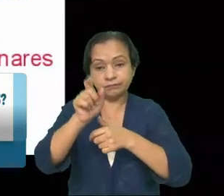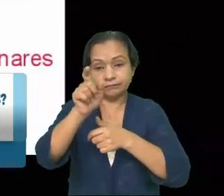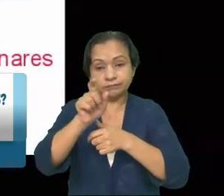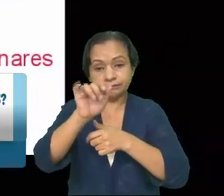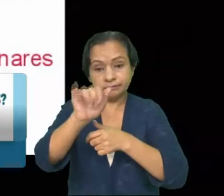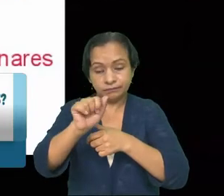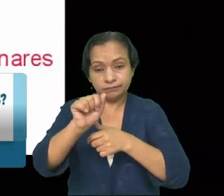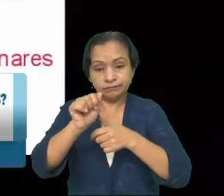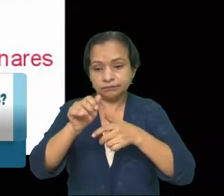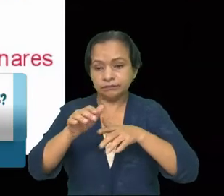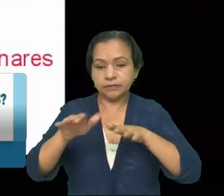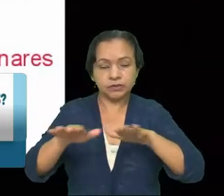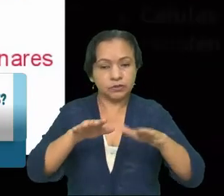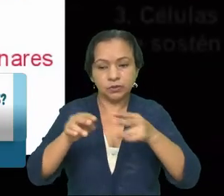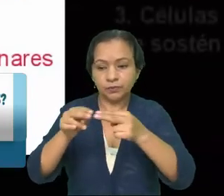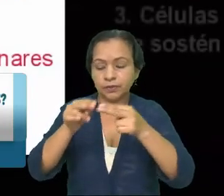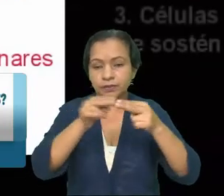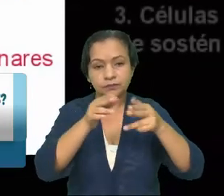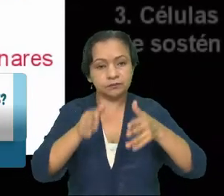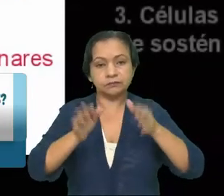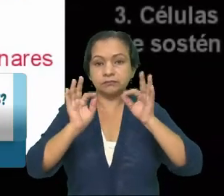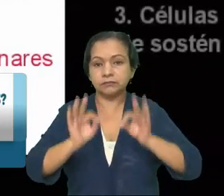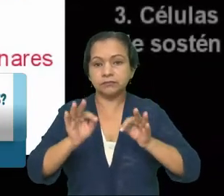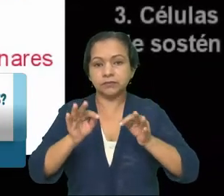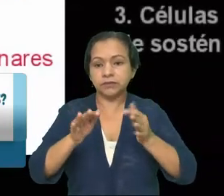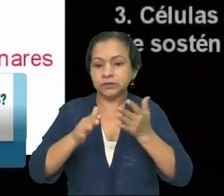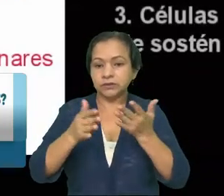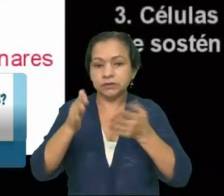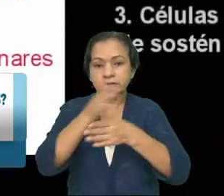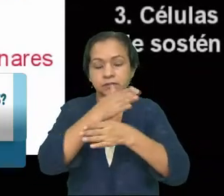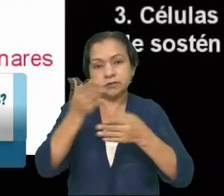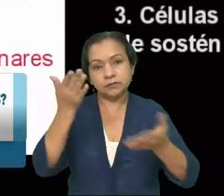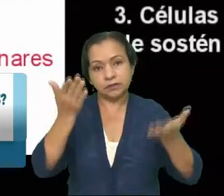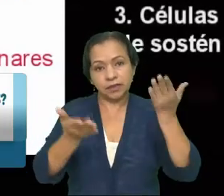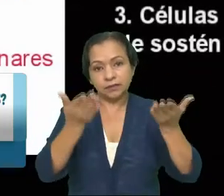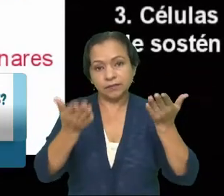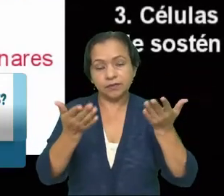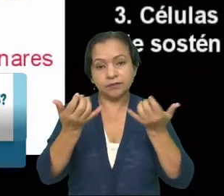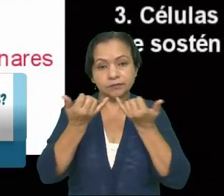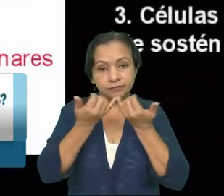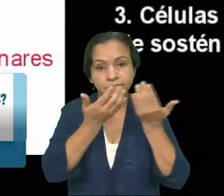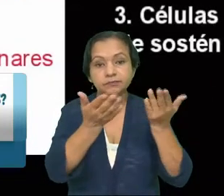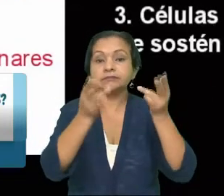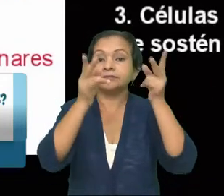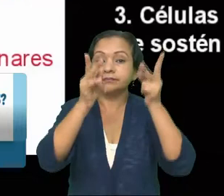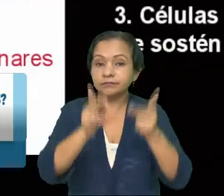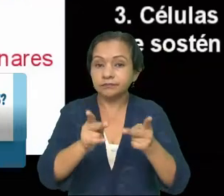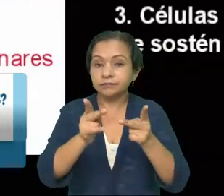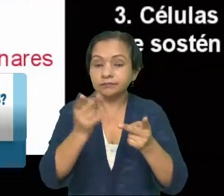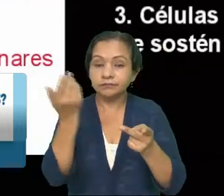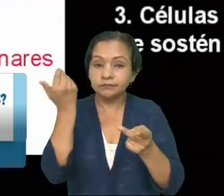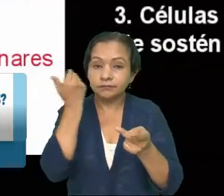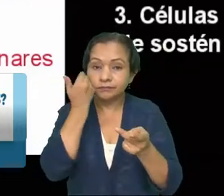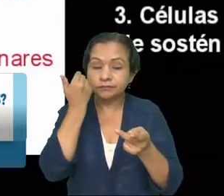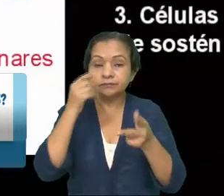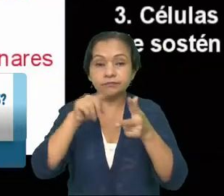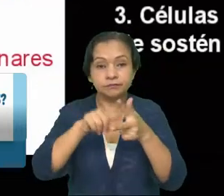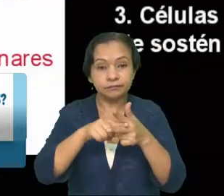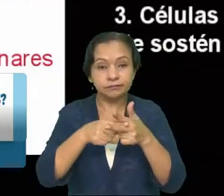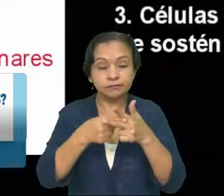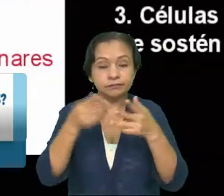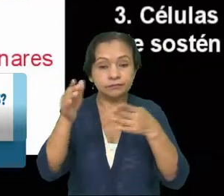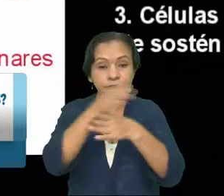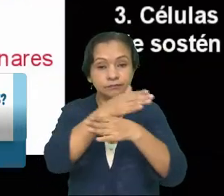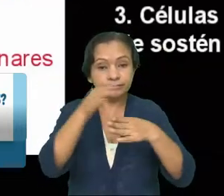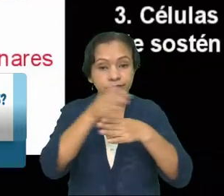hay problemas de coordinación. Pero a lo mejor el mensaje es un paciente que empieza a tener